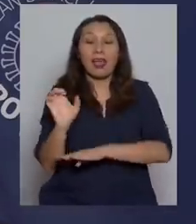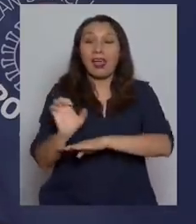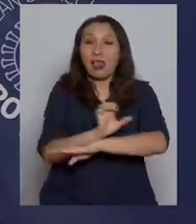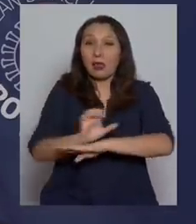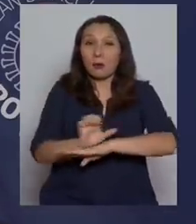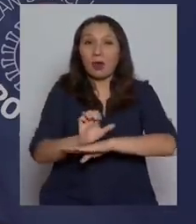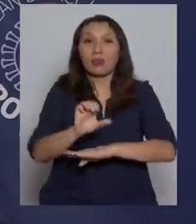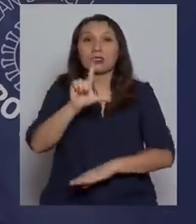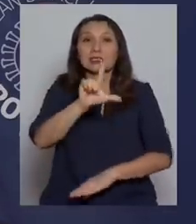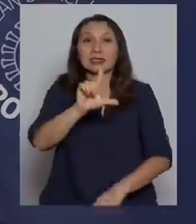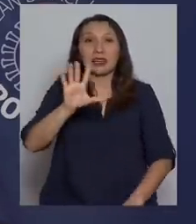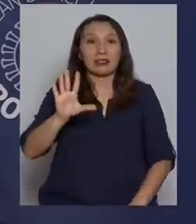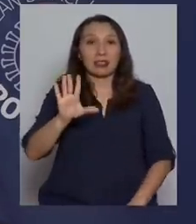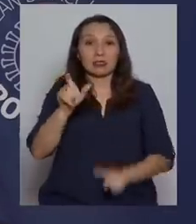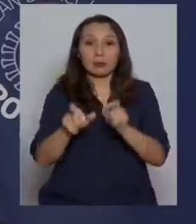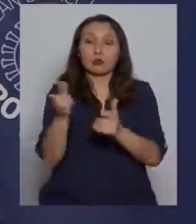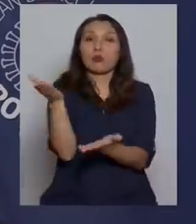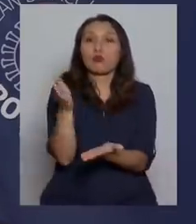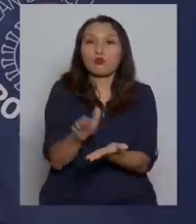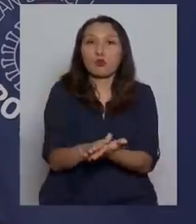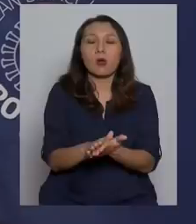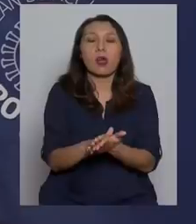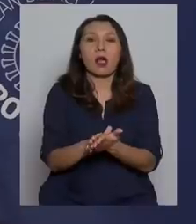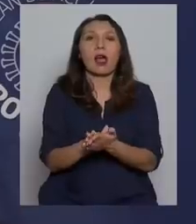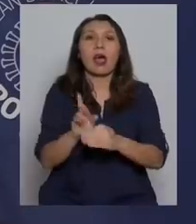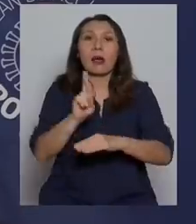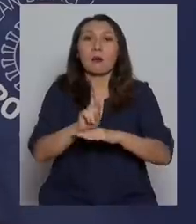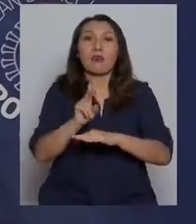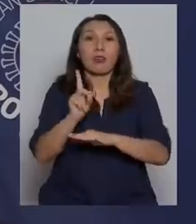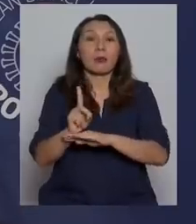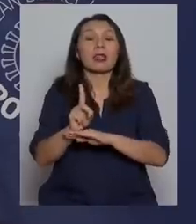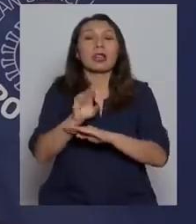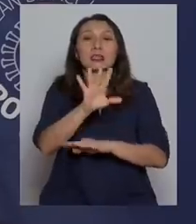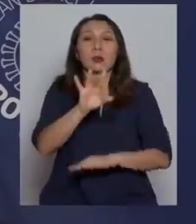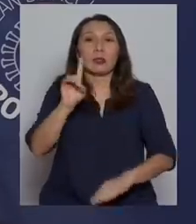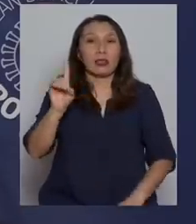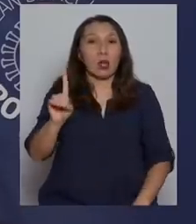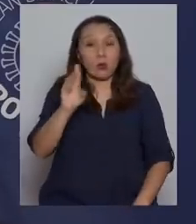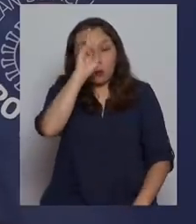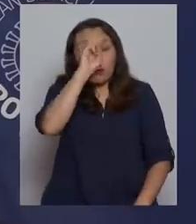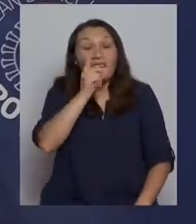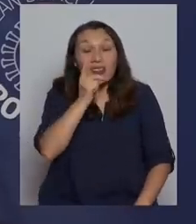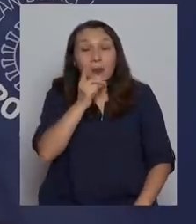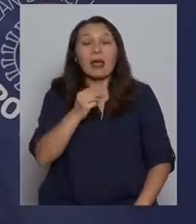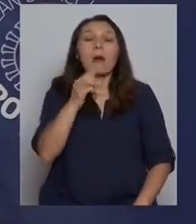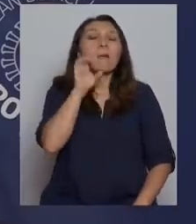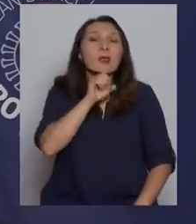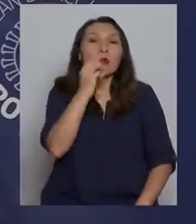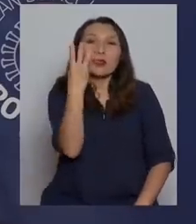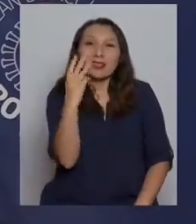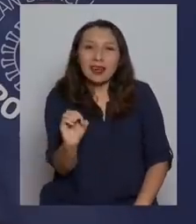Ecuador, 75. En República Dominicana, 51. Perú, 30.